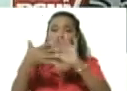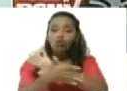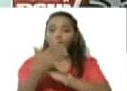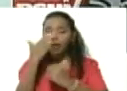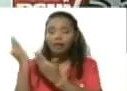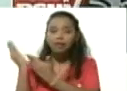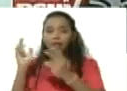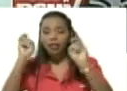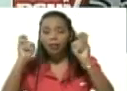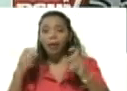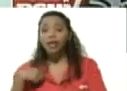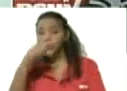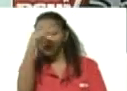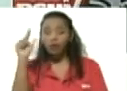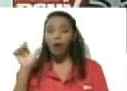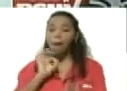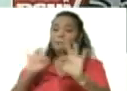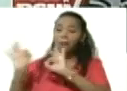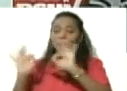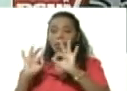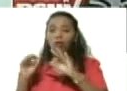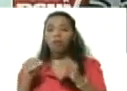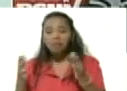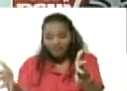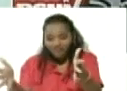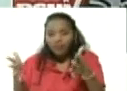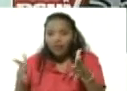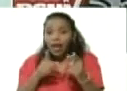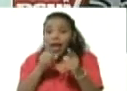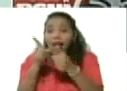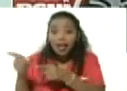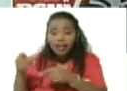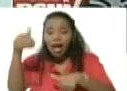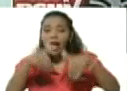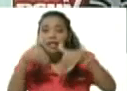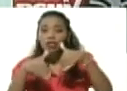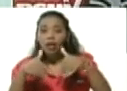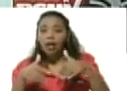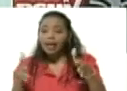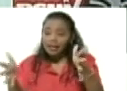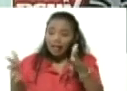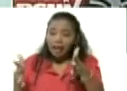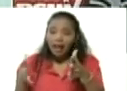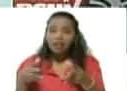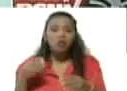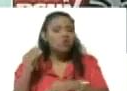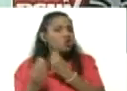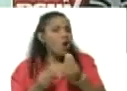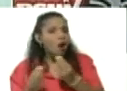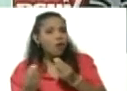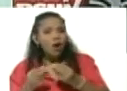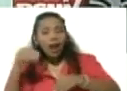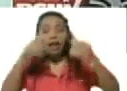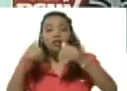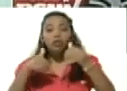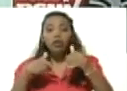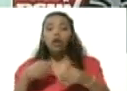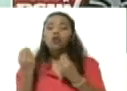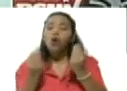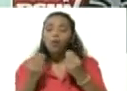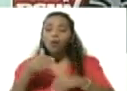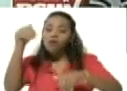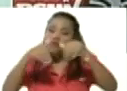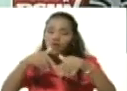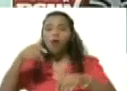de Venezuela se está preparando para ganar esas elecciones. Para ganarlos con lo que se ganan elecciones, que es con votos, con